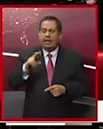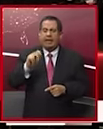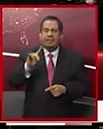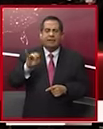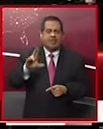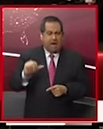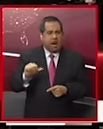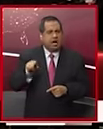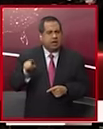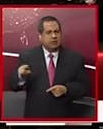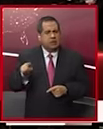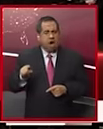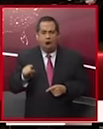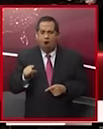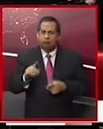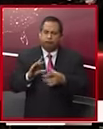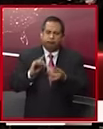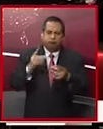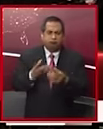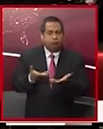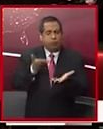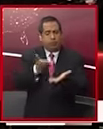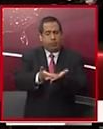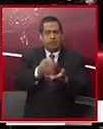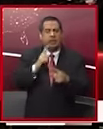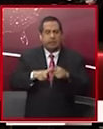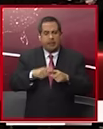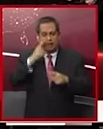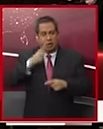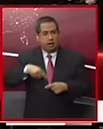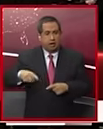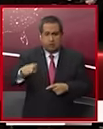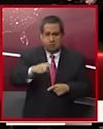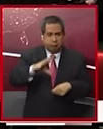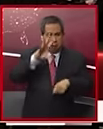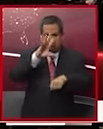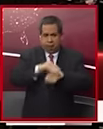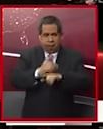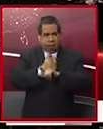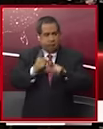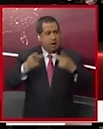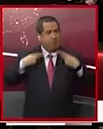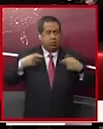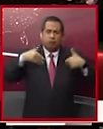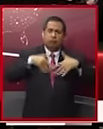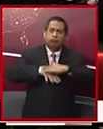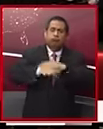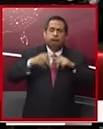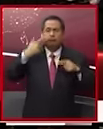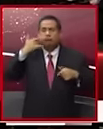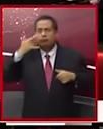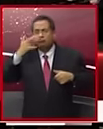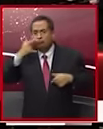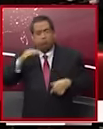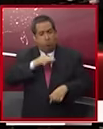Heréndira Sandoval Ballesteros. Pues la propuesta es permitir el derecho de audiencia para la ciudadanía durante el trabajo en comisiones.